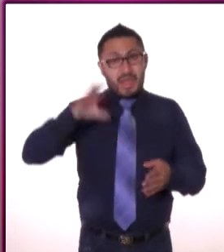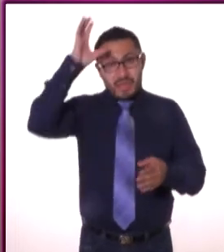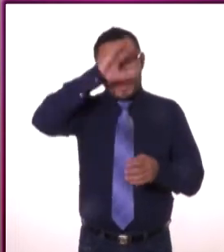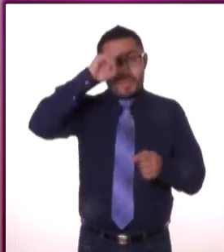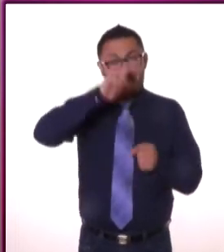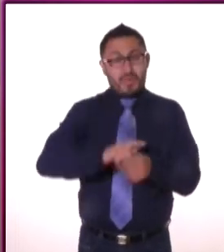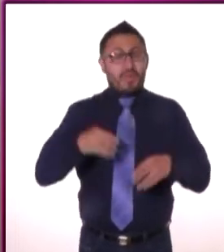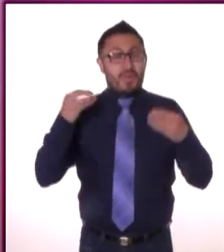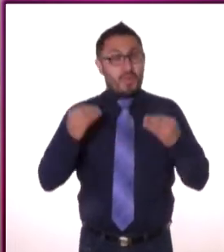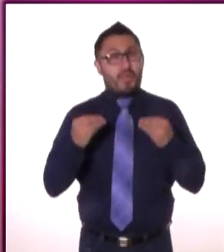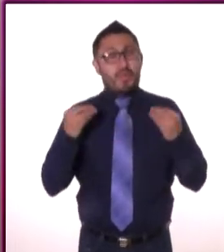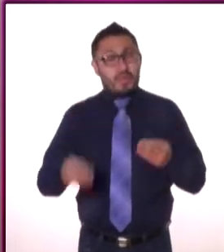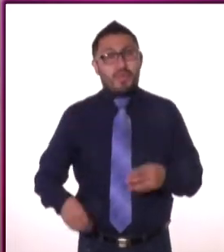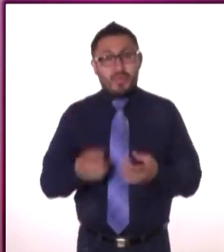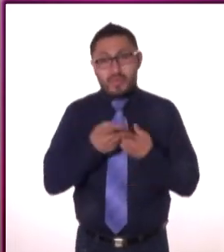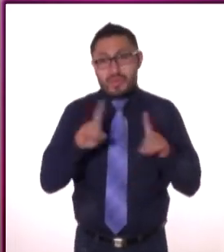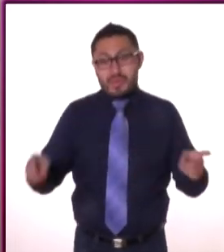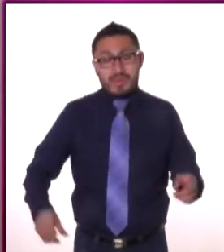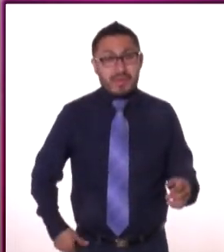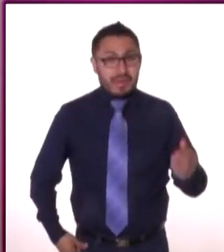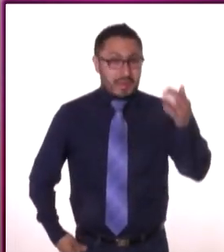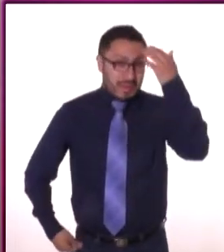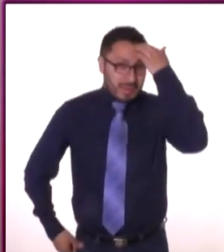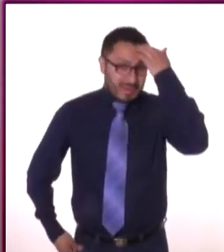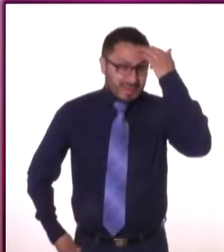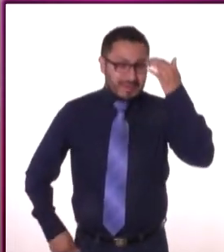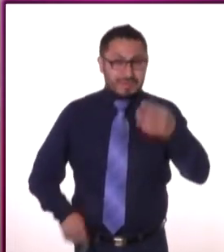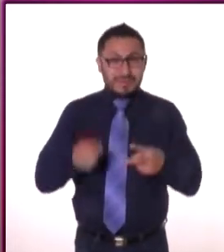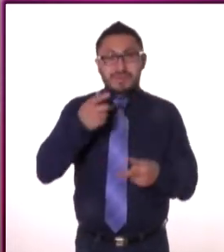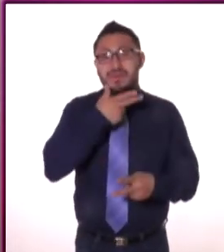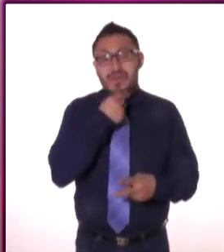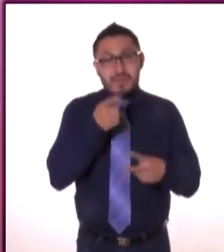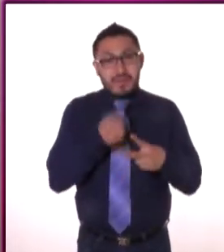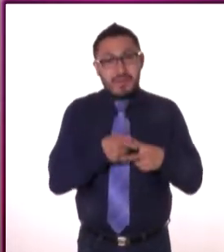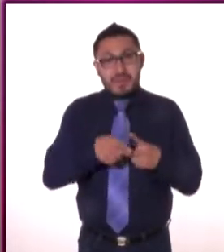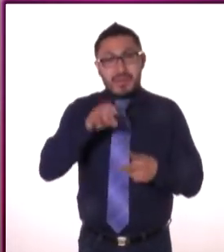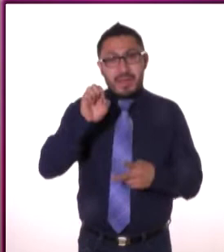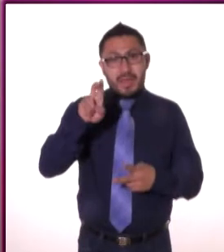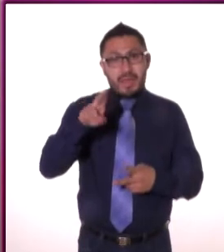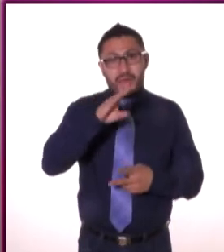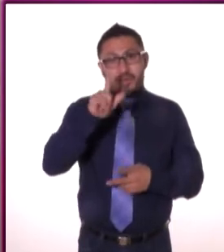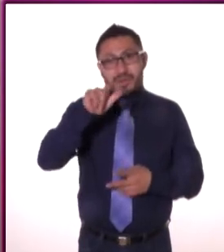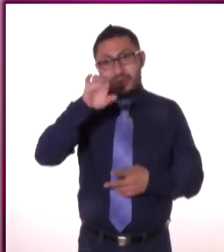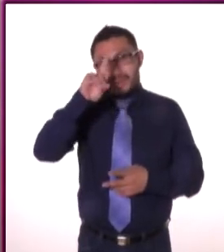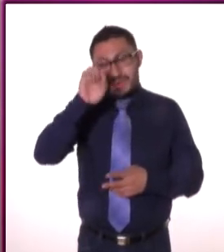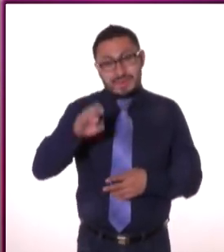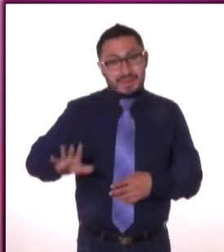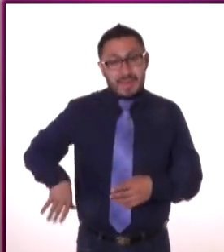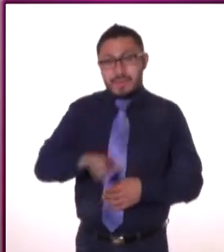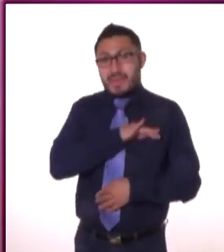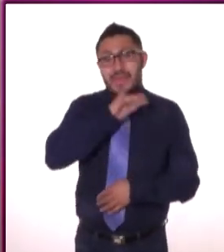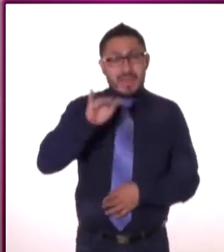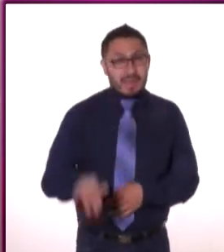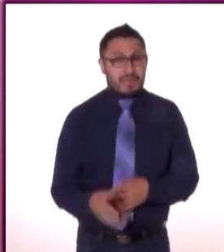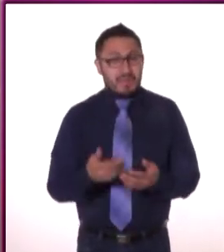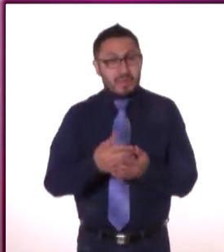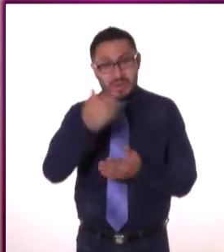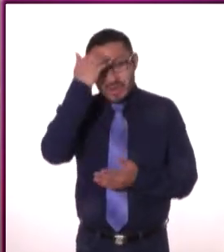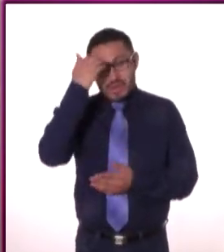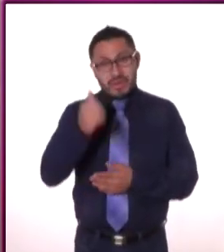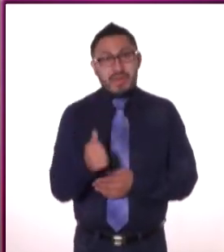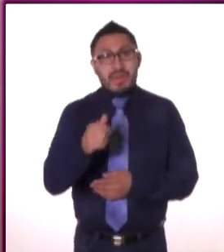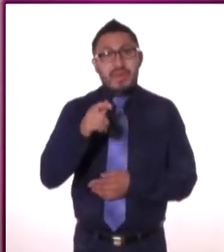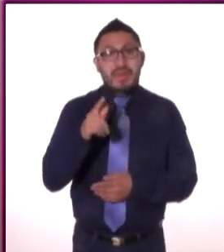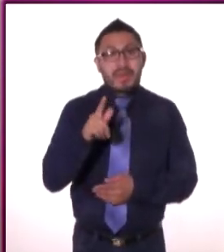desarrolló grandemente la cultura. Ajá. Y ahí conoció a los grandes matemáticos de la época. Euclides acababa de morir,